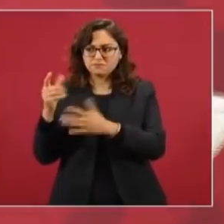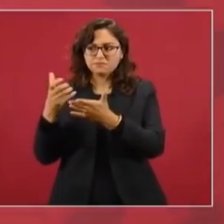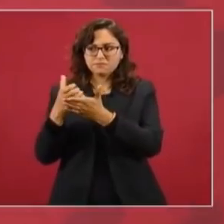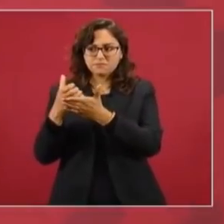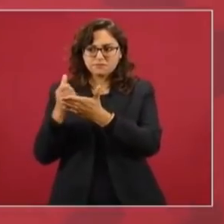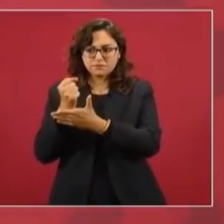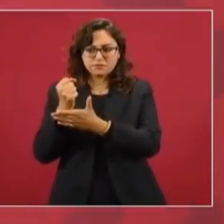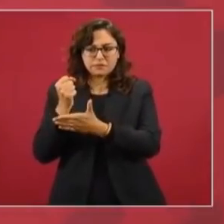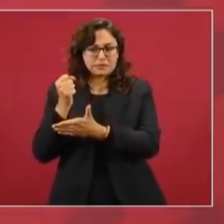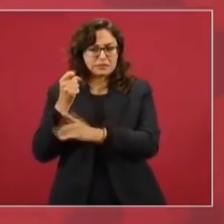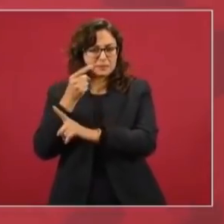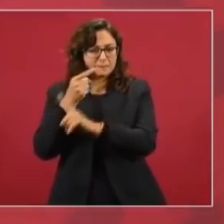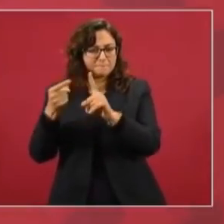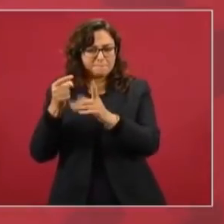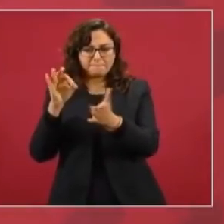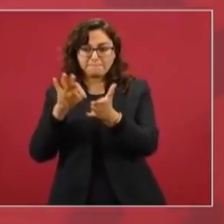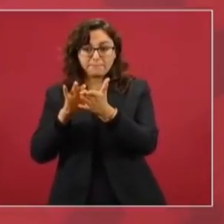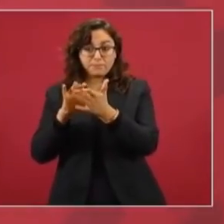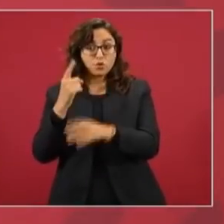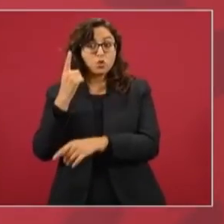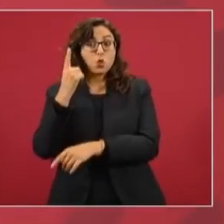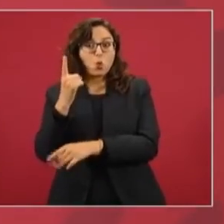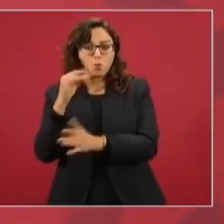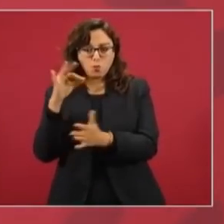no era de medio punto, sino era de un punto,